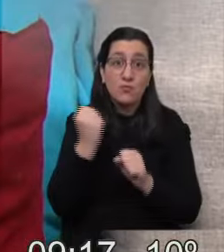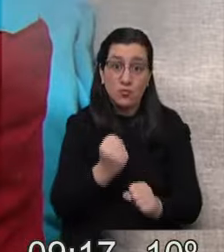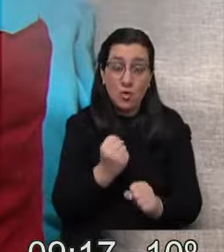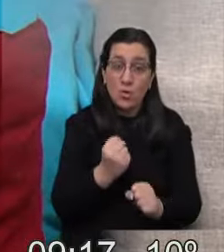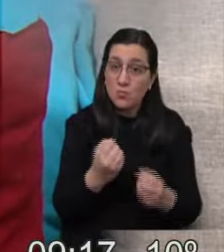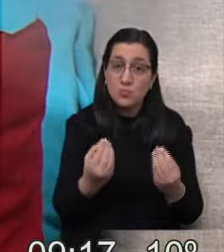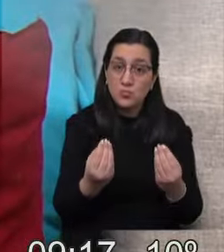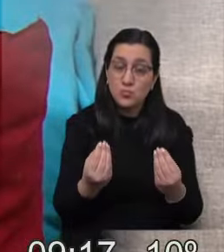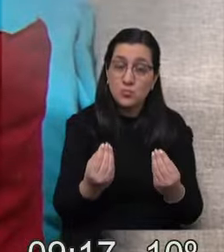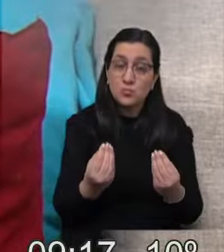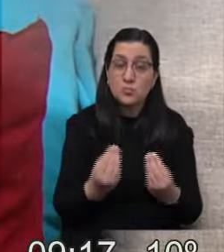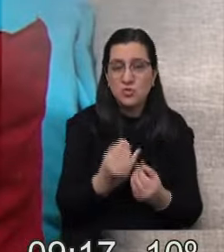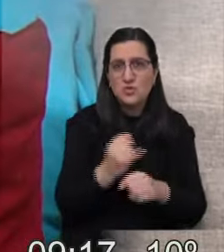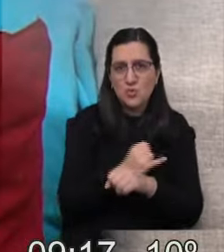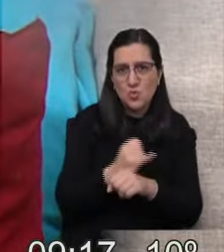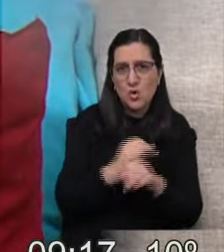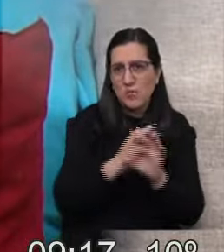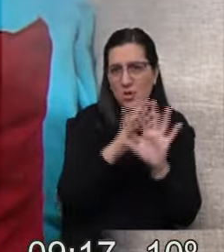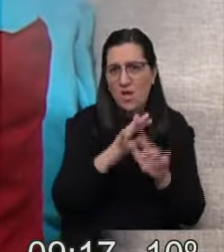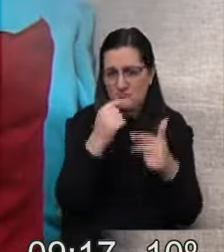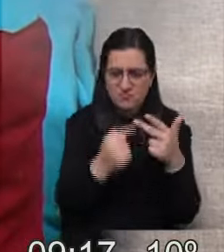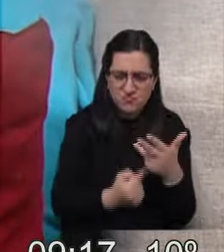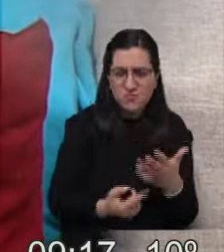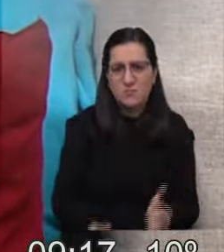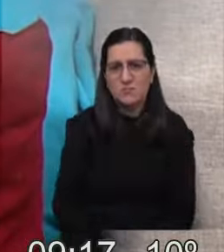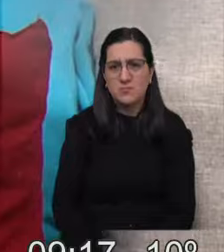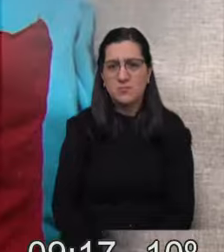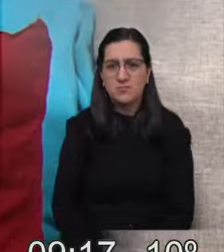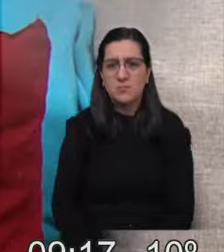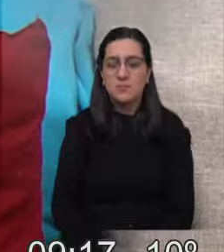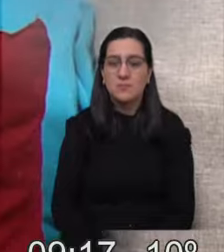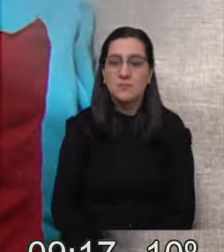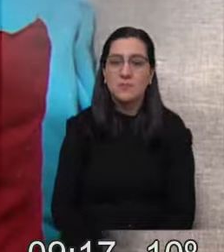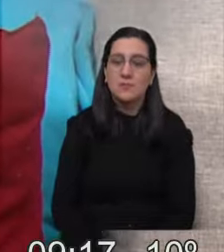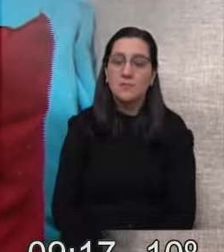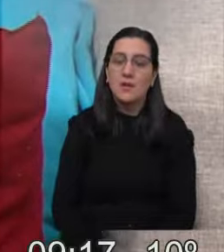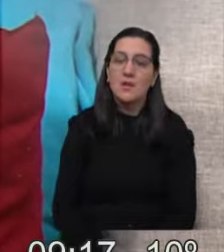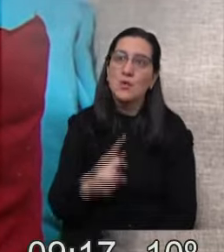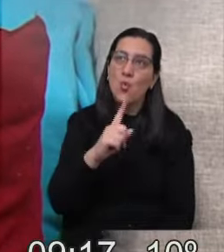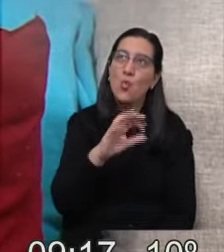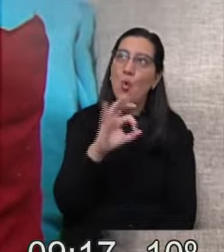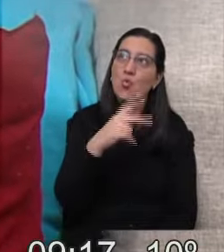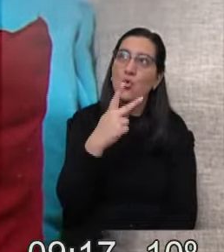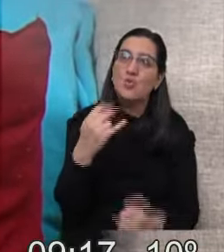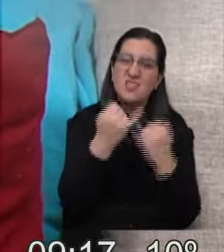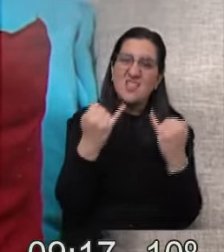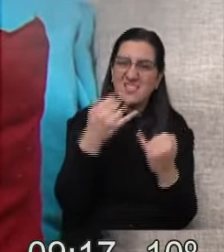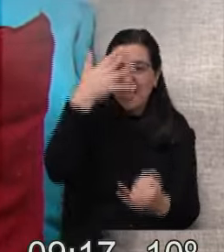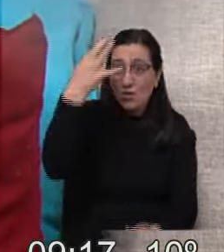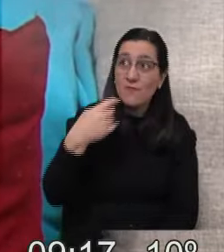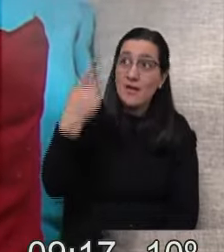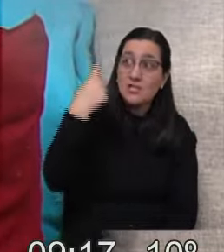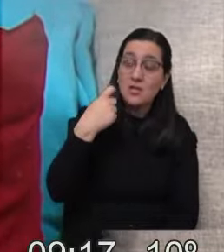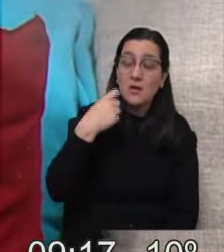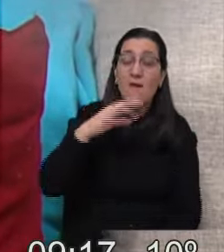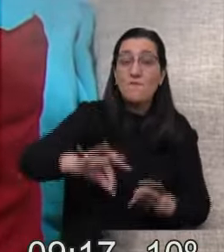a nivel institucional, democrático, histórico. El día hace 1 o 2 días, creo que fue ayer, Pedro